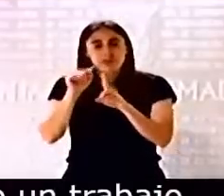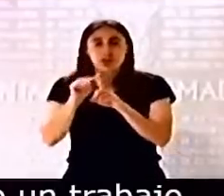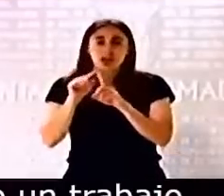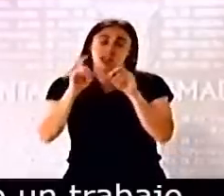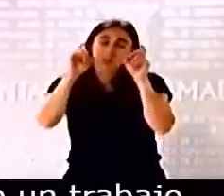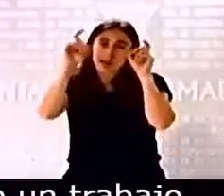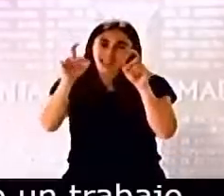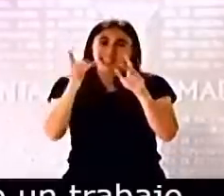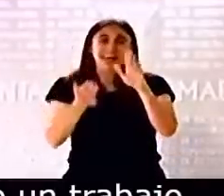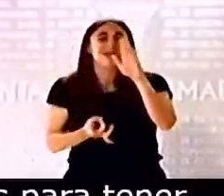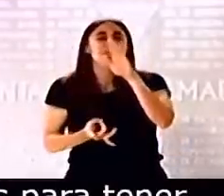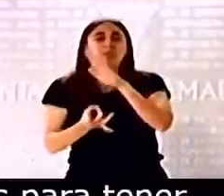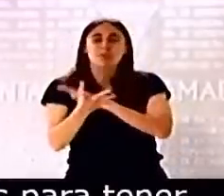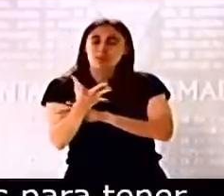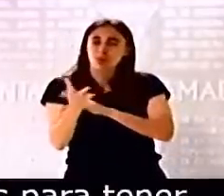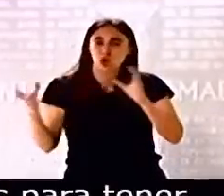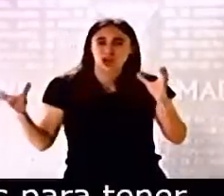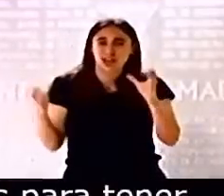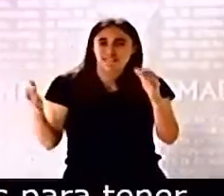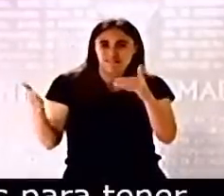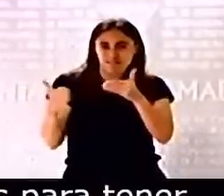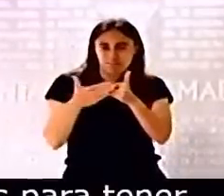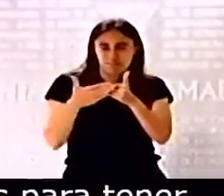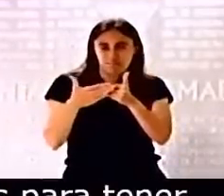acotado el brote que damos hoy.